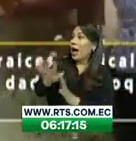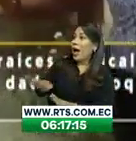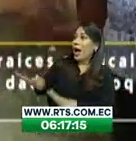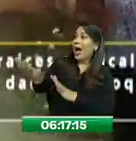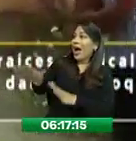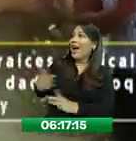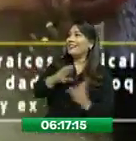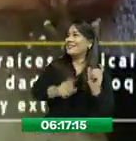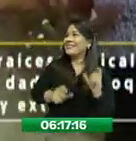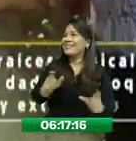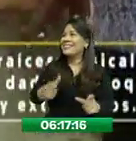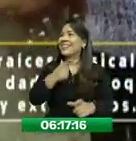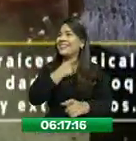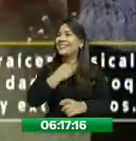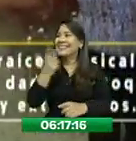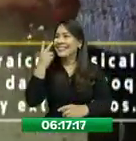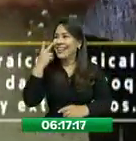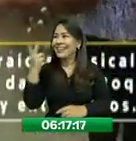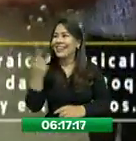y disfrutar.